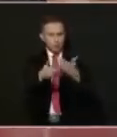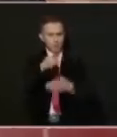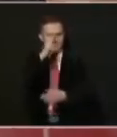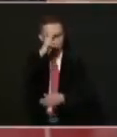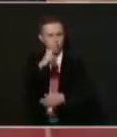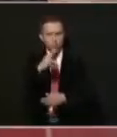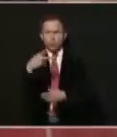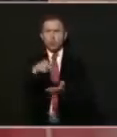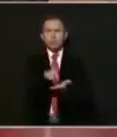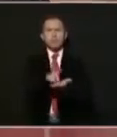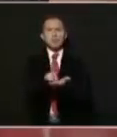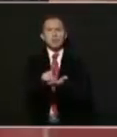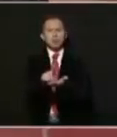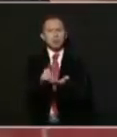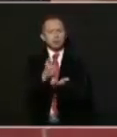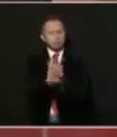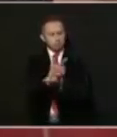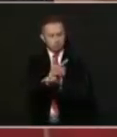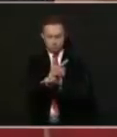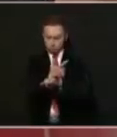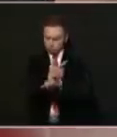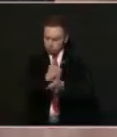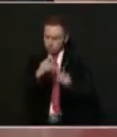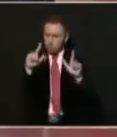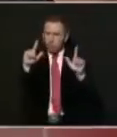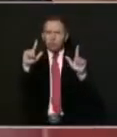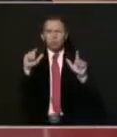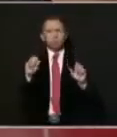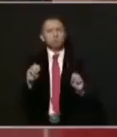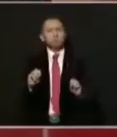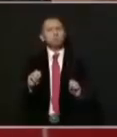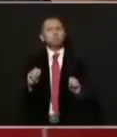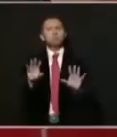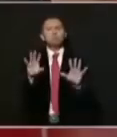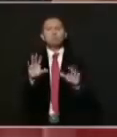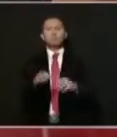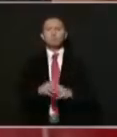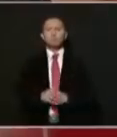libertad, que no va a haber